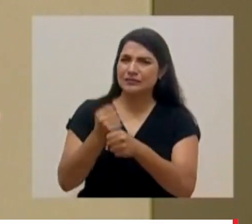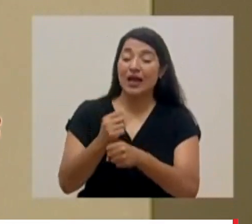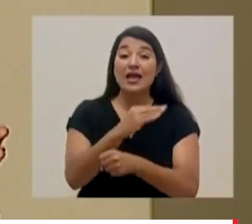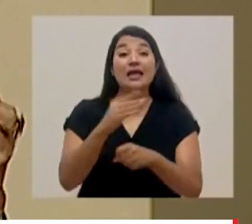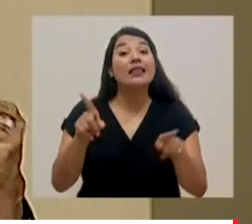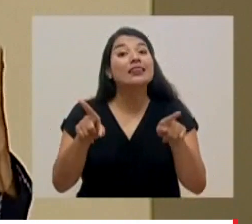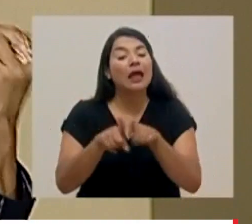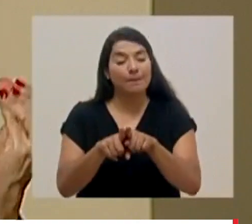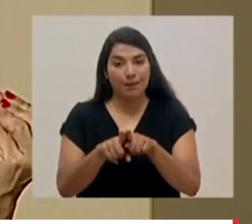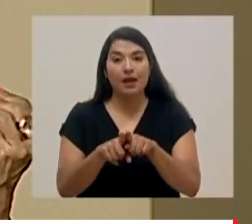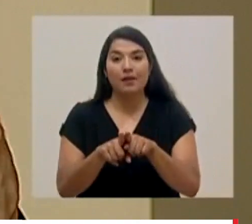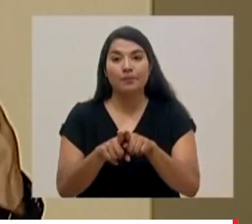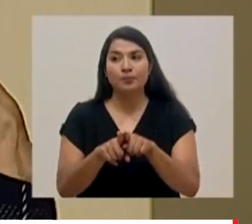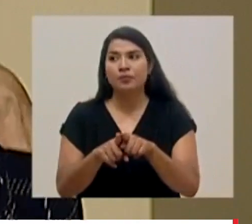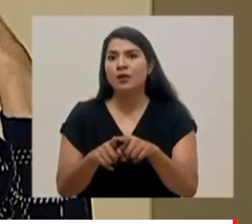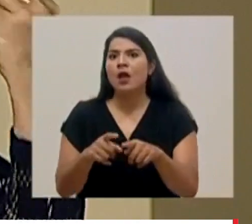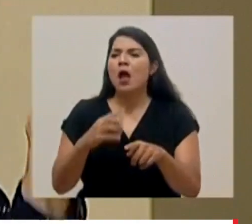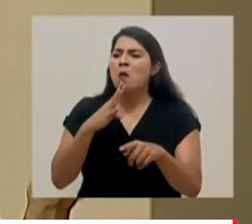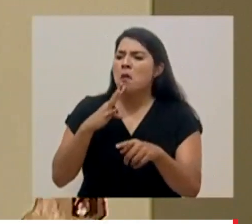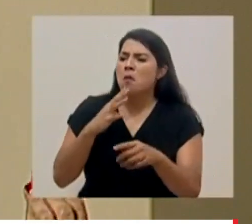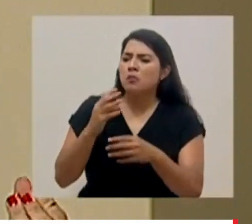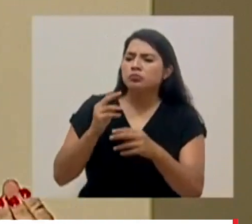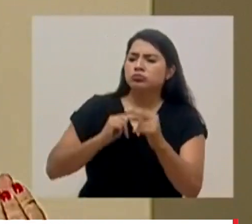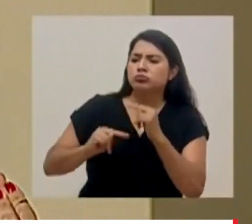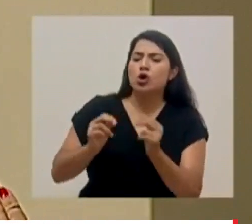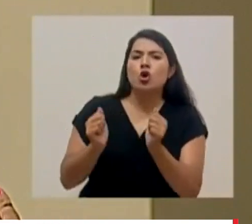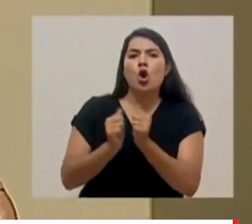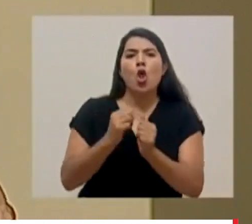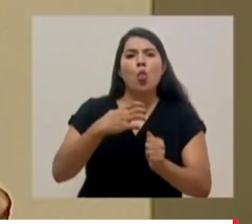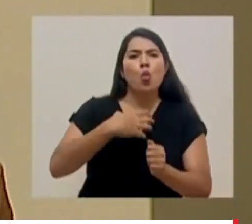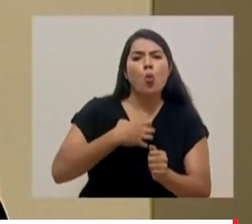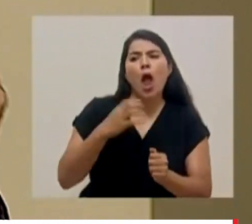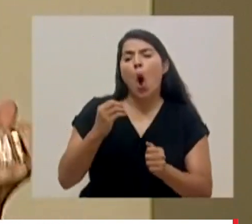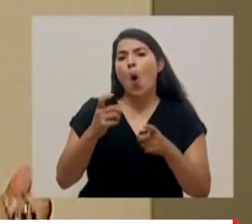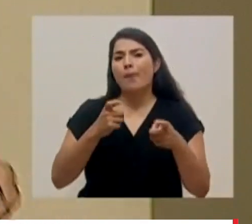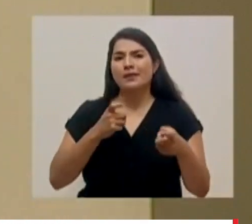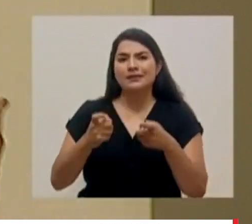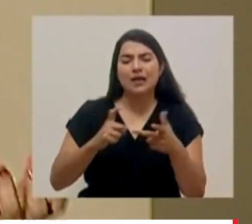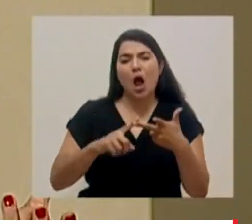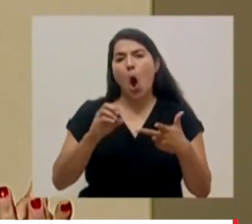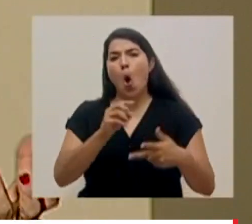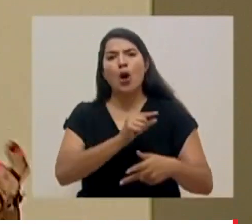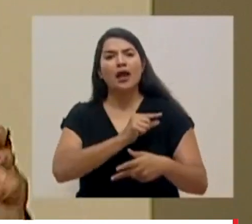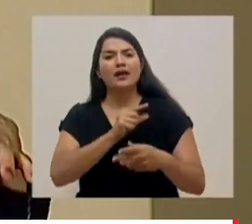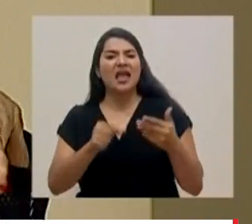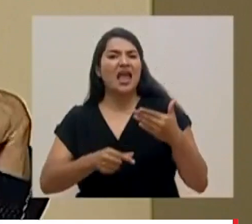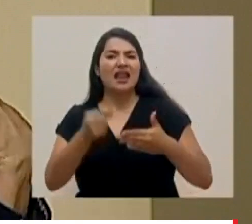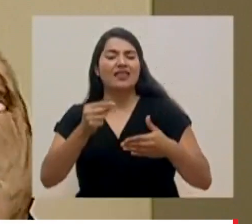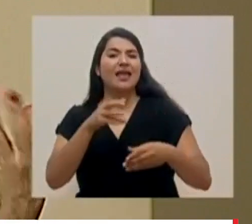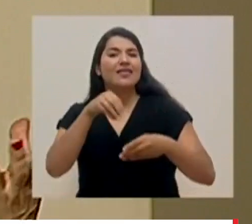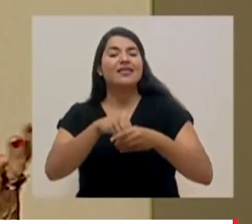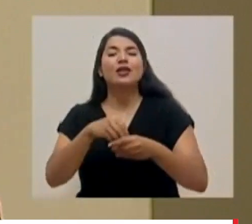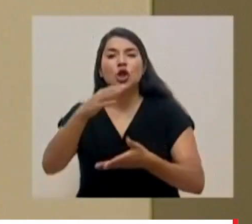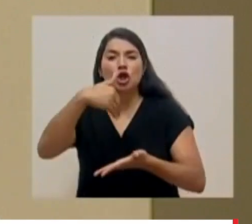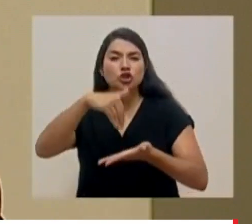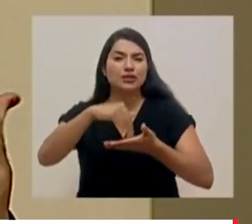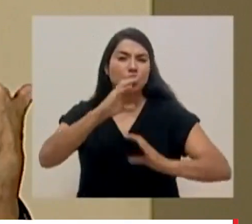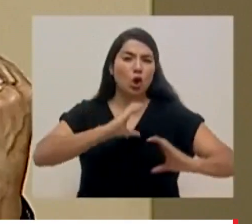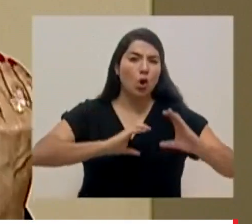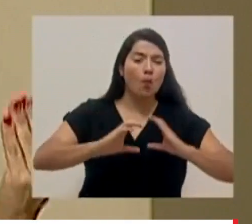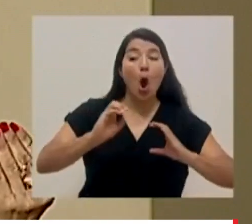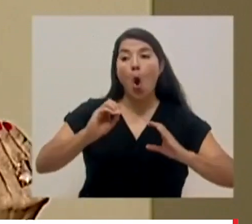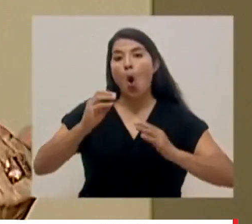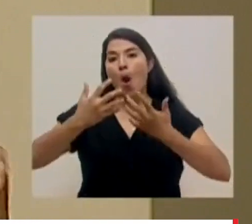han sumado los dueños o administradores o gerentes de centros comerciales, locales más